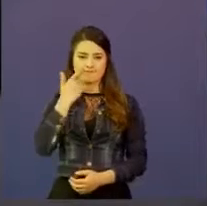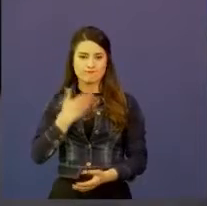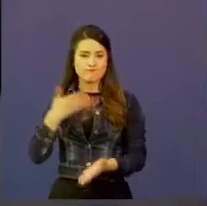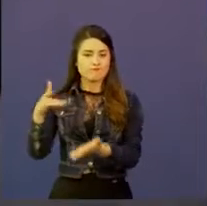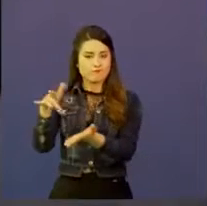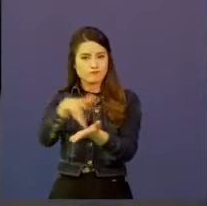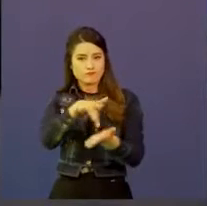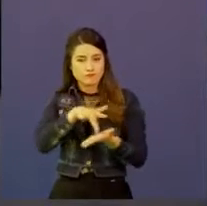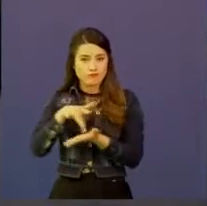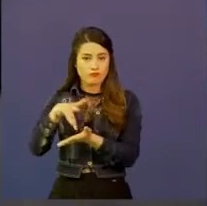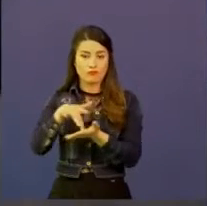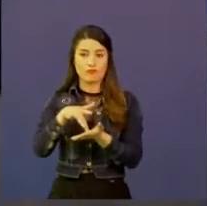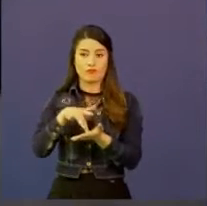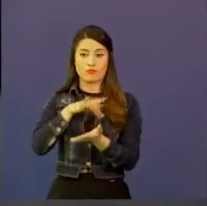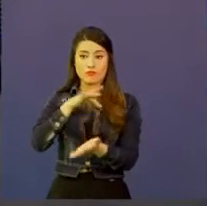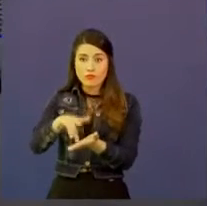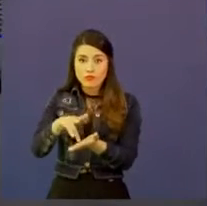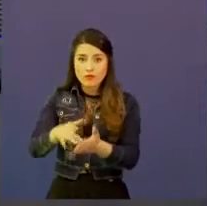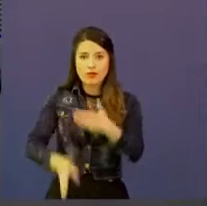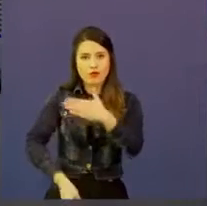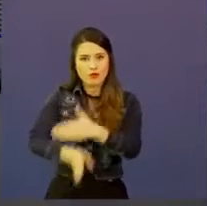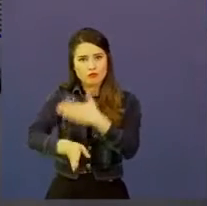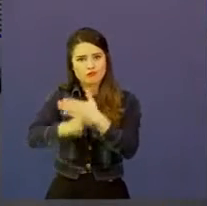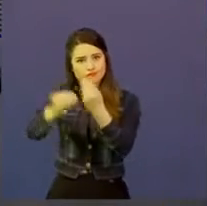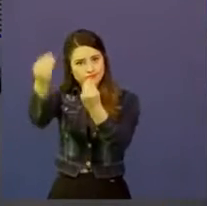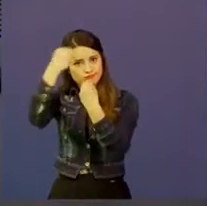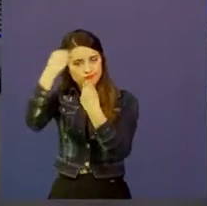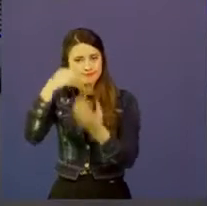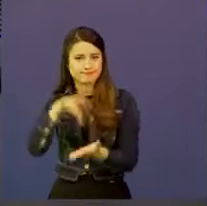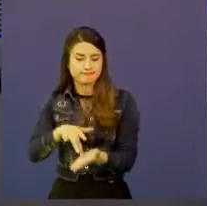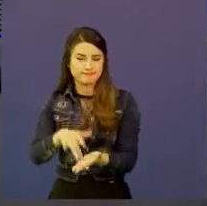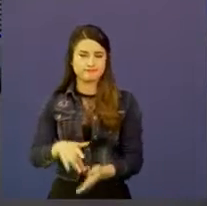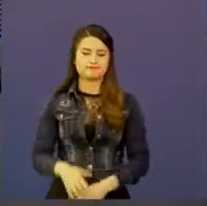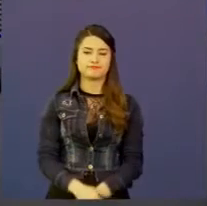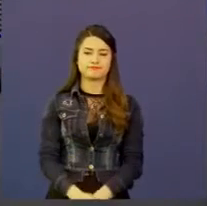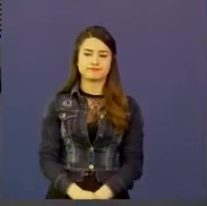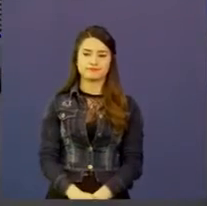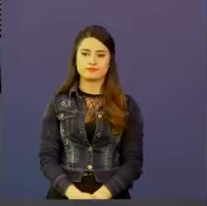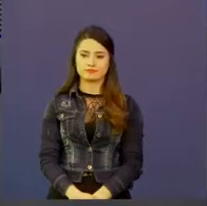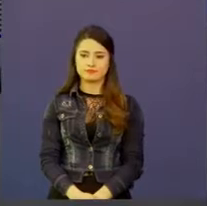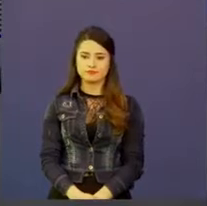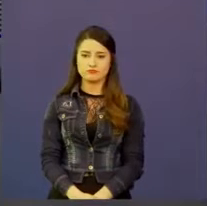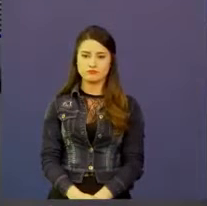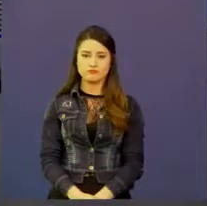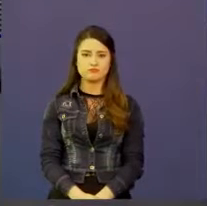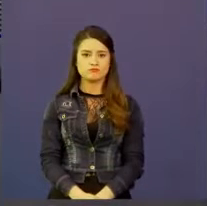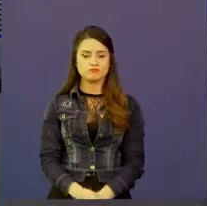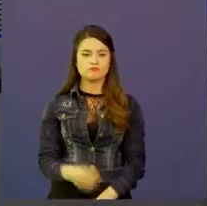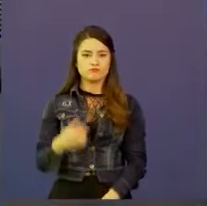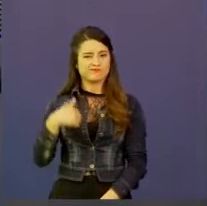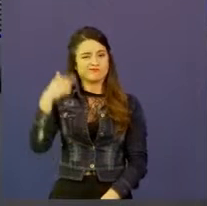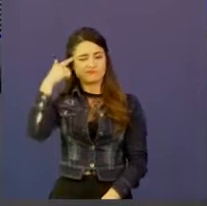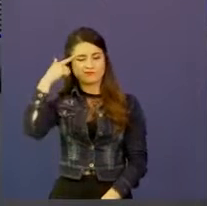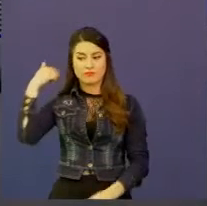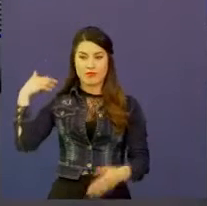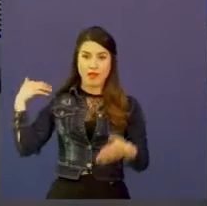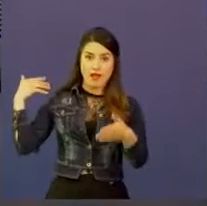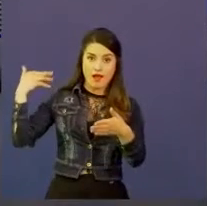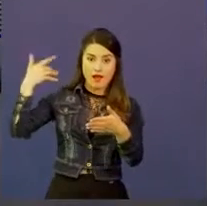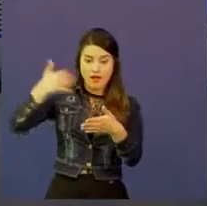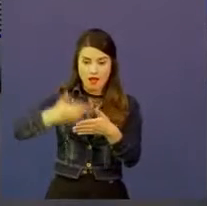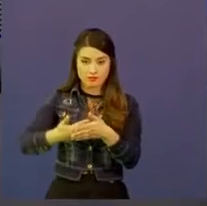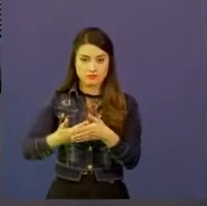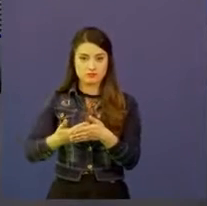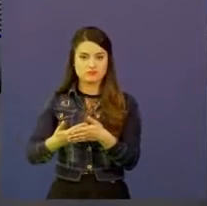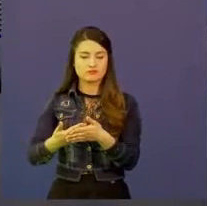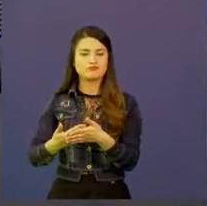participando de las formaciones. Pero yo creo que lo que a nosotros nos ha funcionado mejor, sin duda, es que los